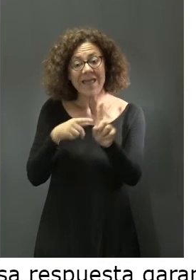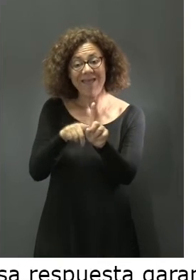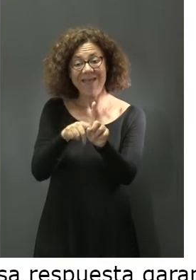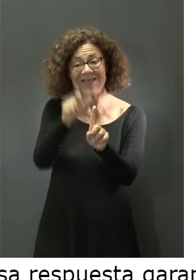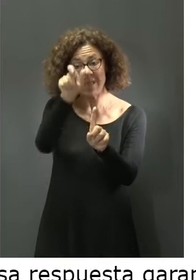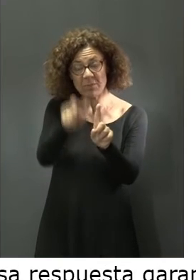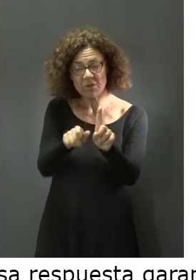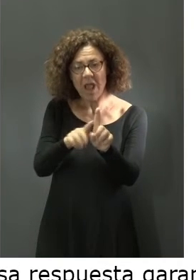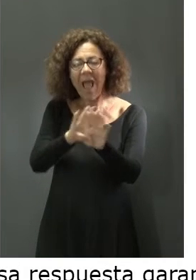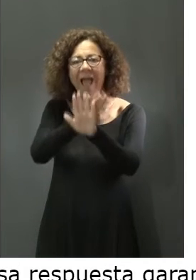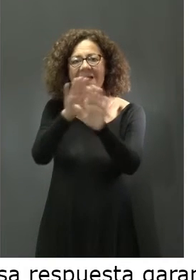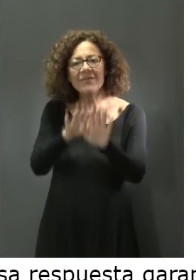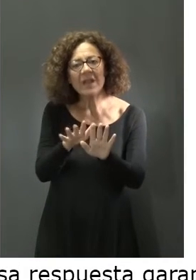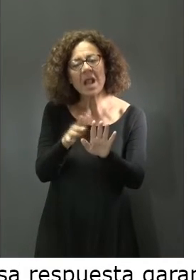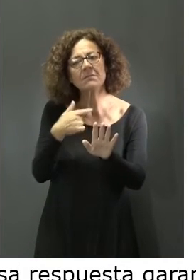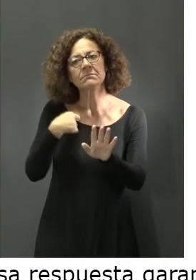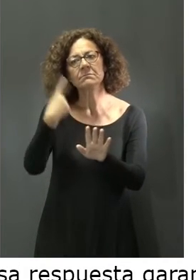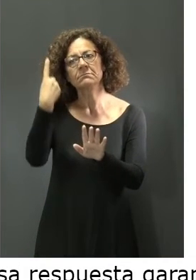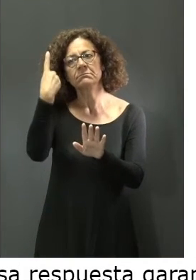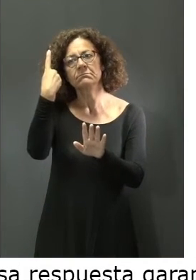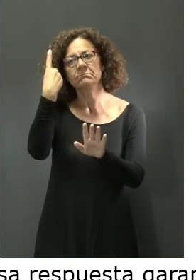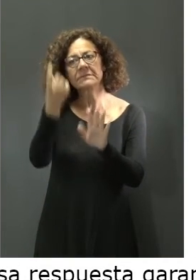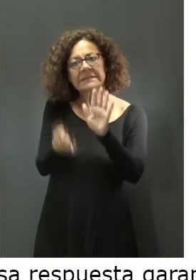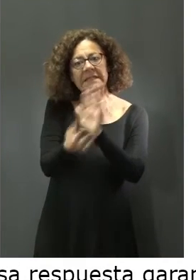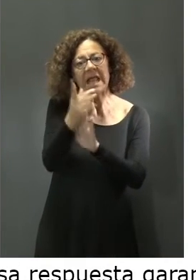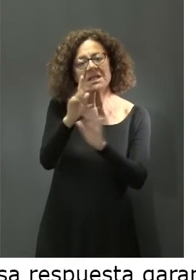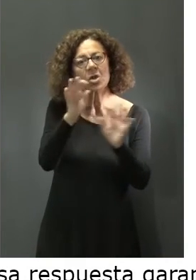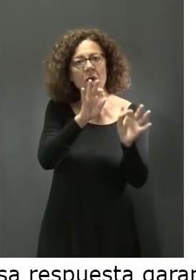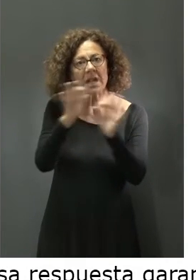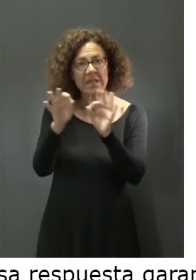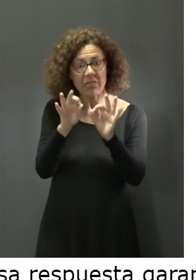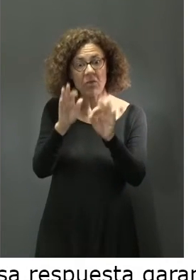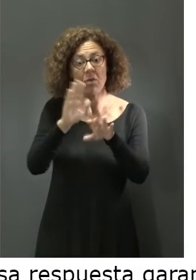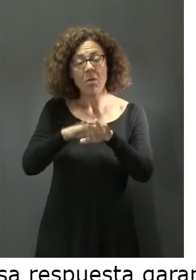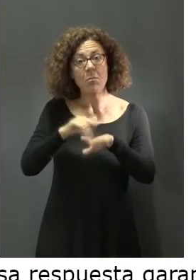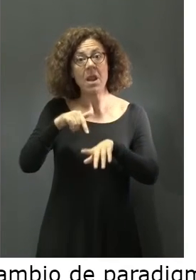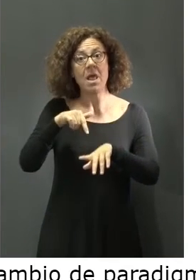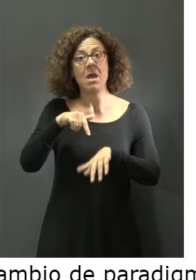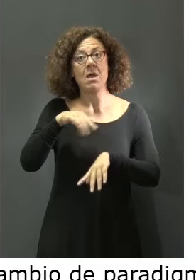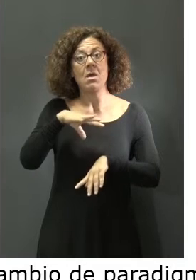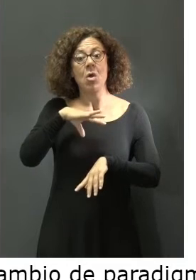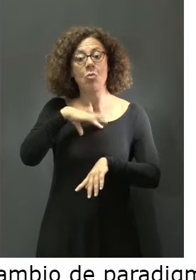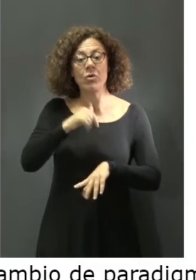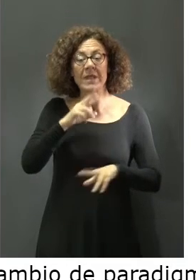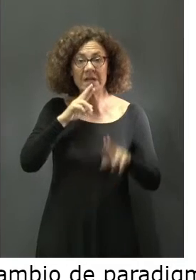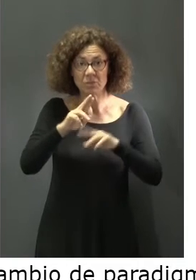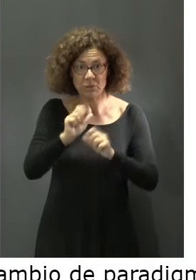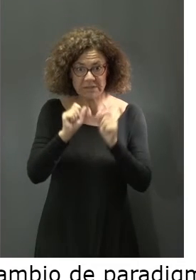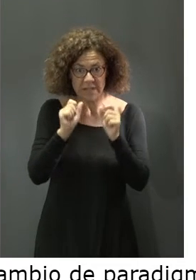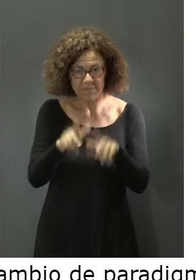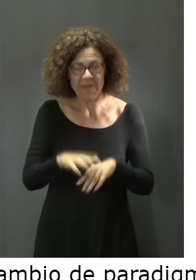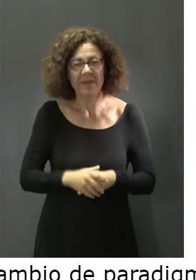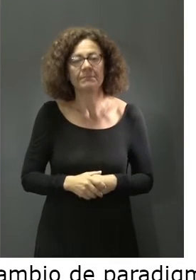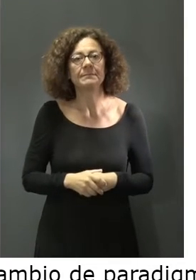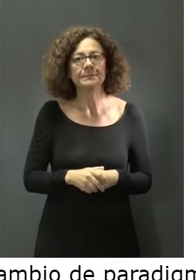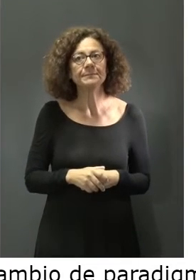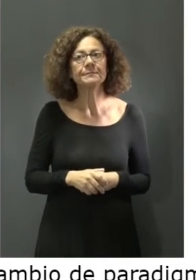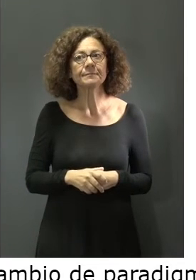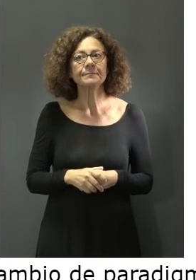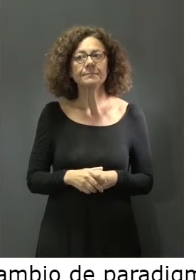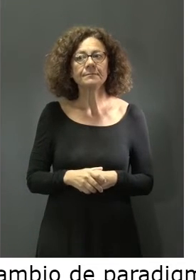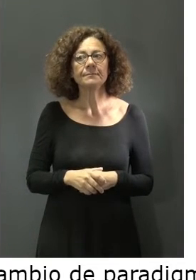al final determina esa organización que se pone en marcha alrededor para poder dar esta respuesta. ¿Cómo